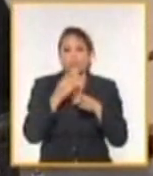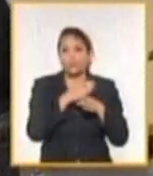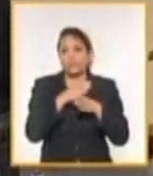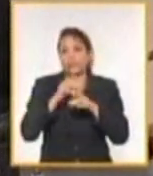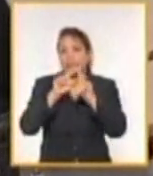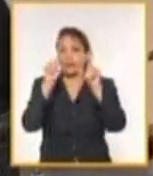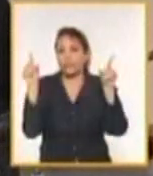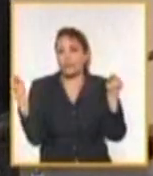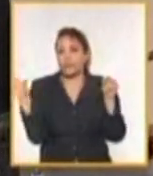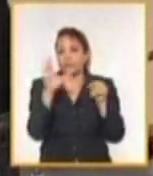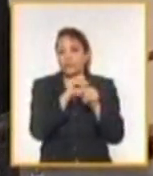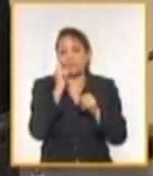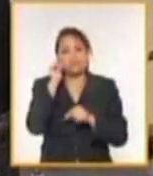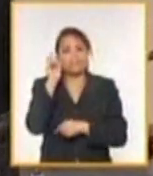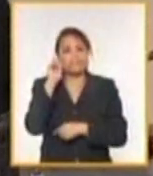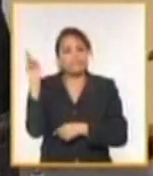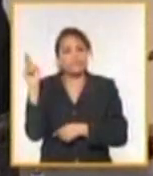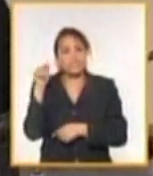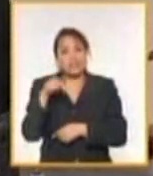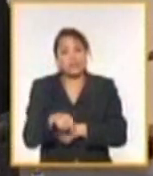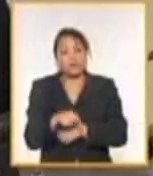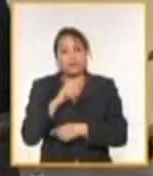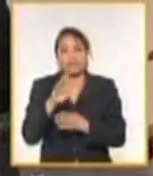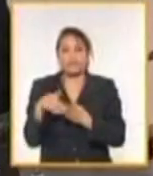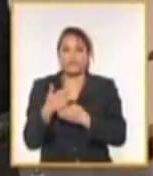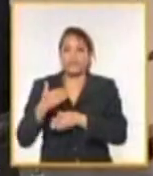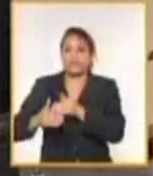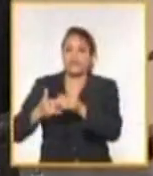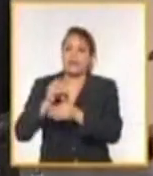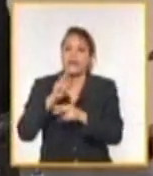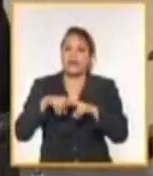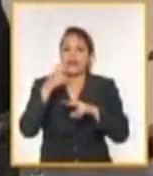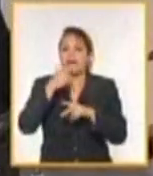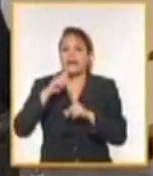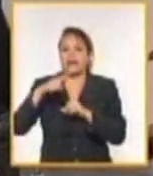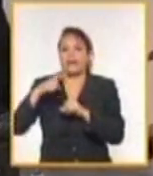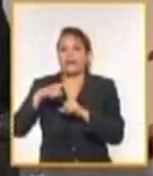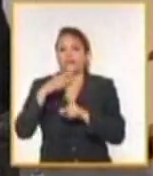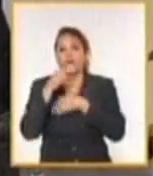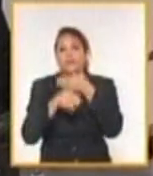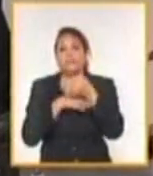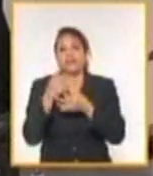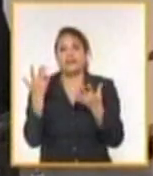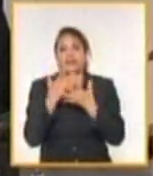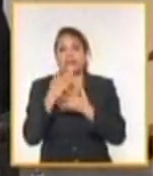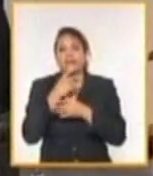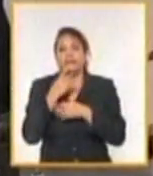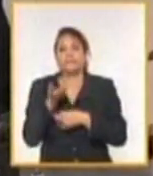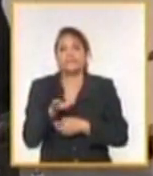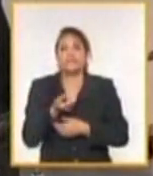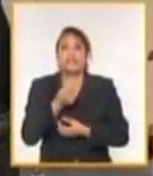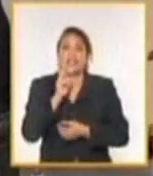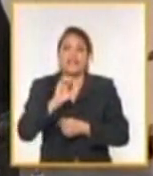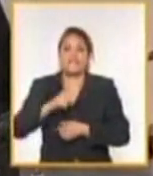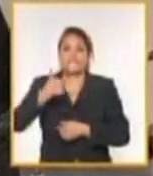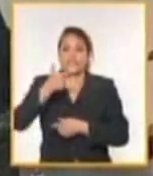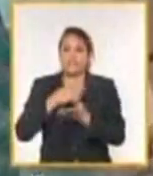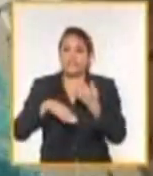se le estará rindiendo homenaje en estos días a Armando Hart. Así nos lo cuenta para nuestra mesa redonda la viceministra de